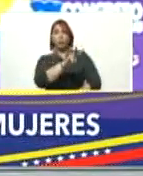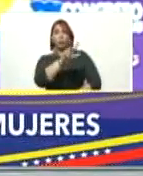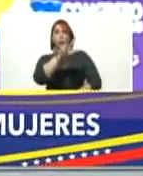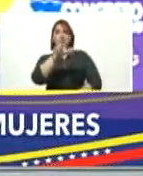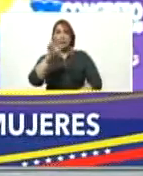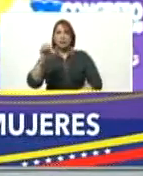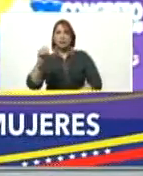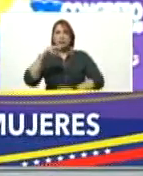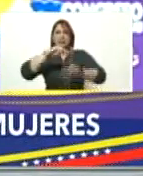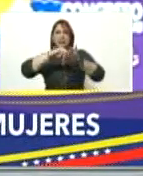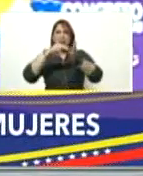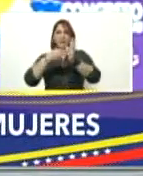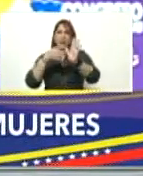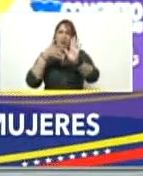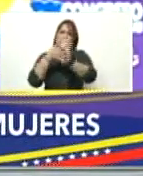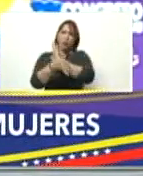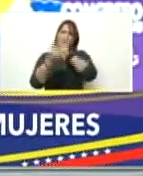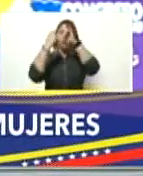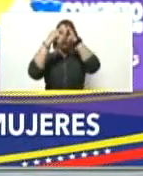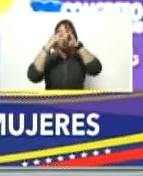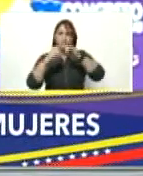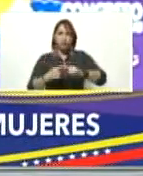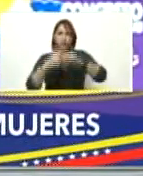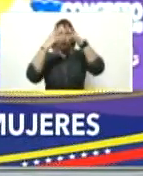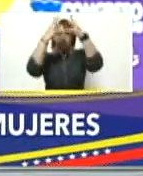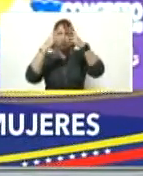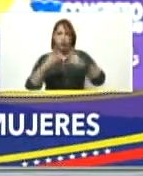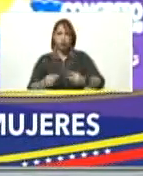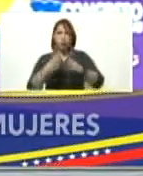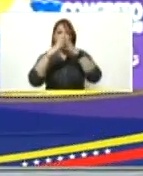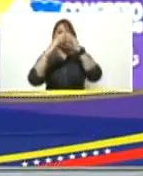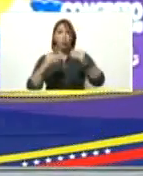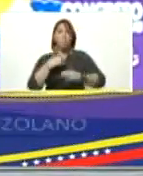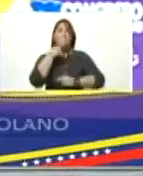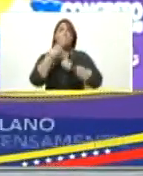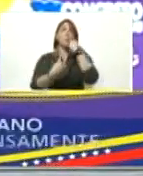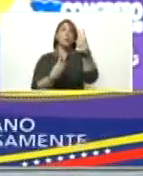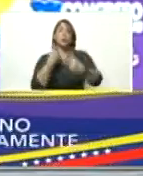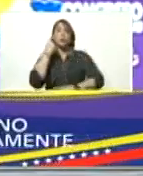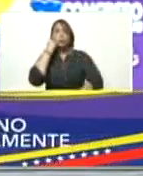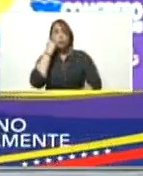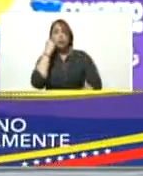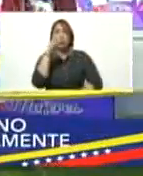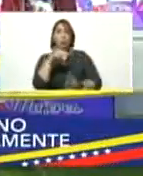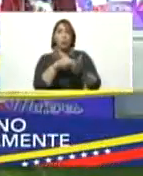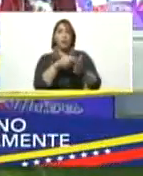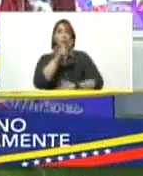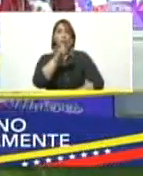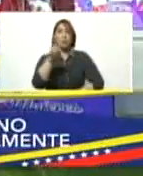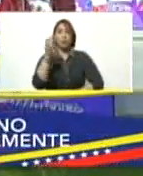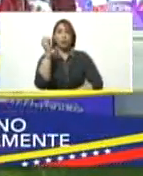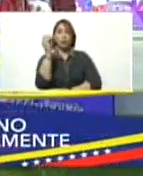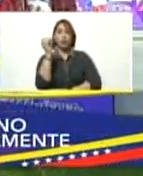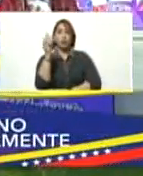230. Quiere decir, sumadas todas las delegadas de este Congreso 2022,